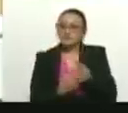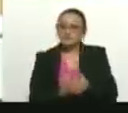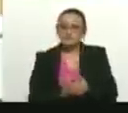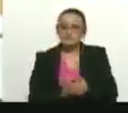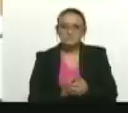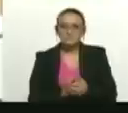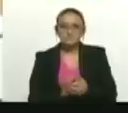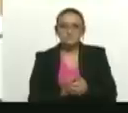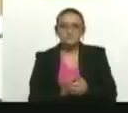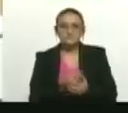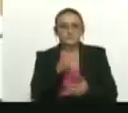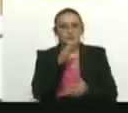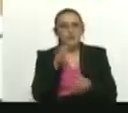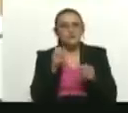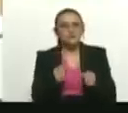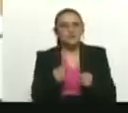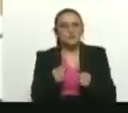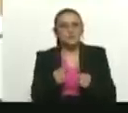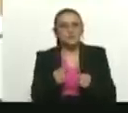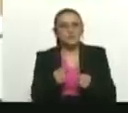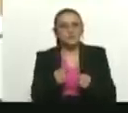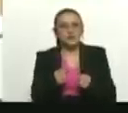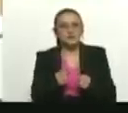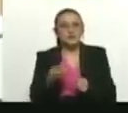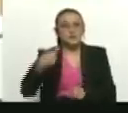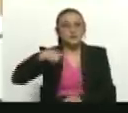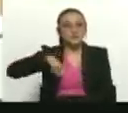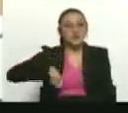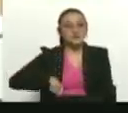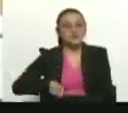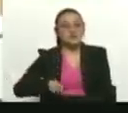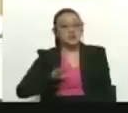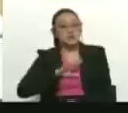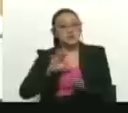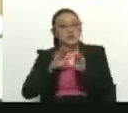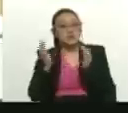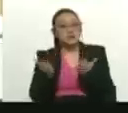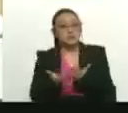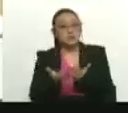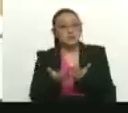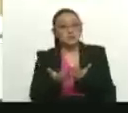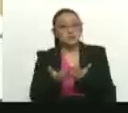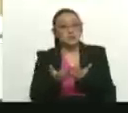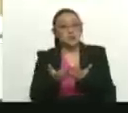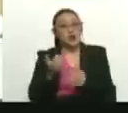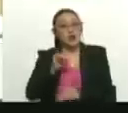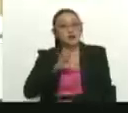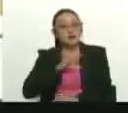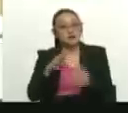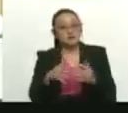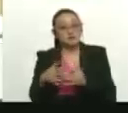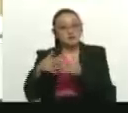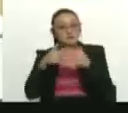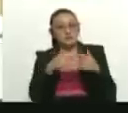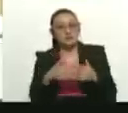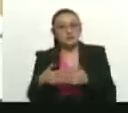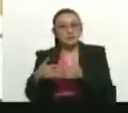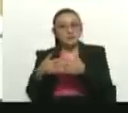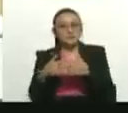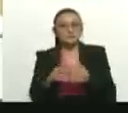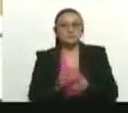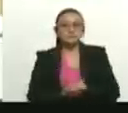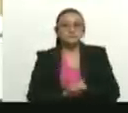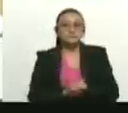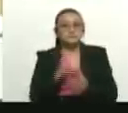la inseguridad que los inversionistas del mundo tienen en los Estados Unidos de Norteamérica.